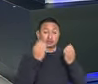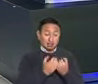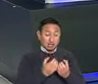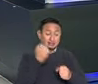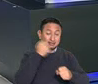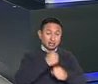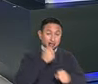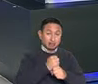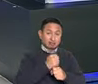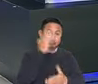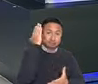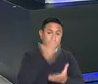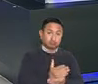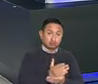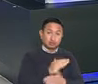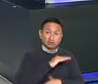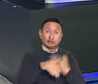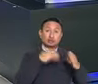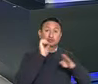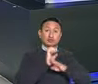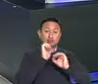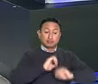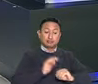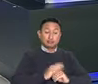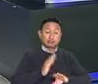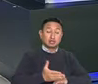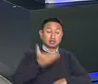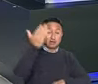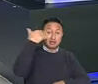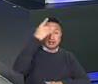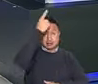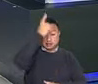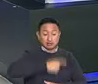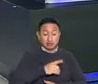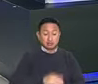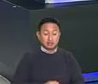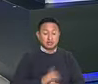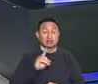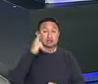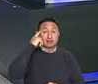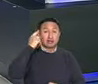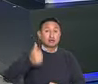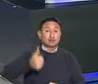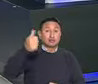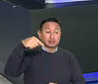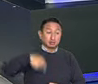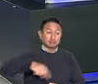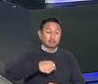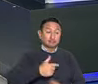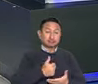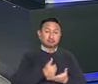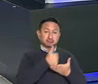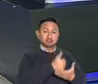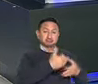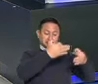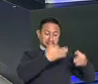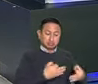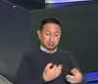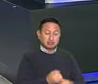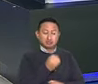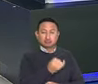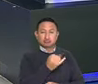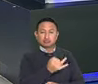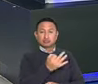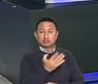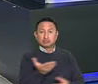jornadas laborales a escala nacional. Esta fue una decisión, una medida que adoptó precisamente el Ejecutivo para garantizar el adecuado conteo de